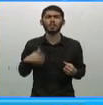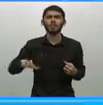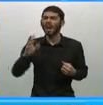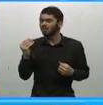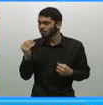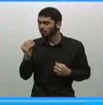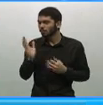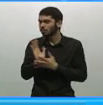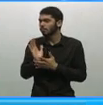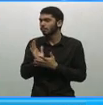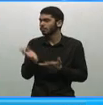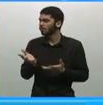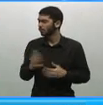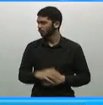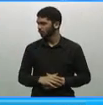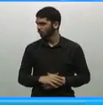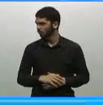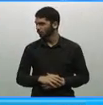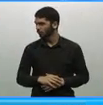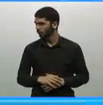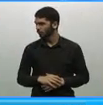que también representó para vos el